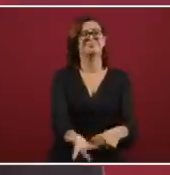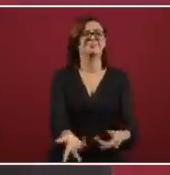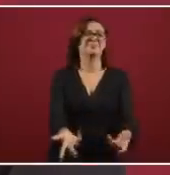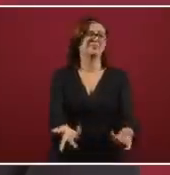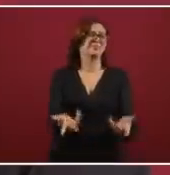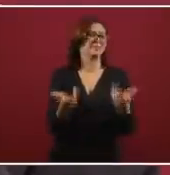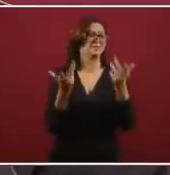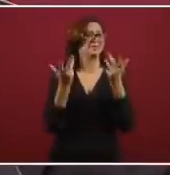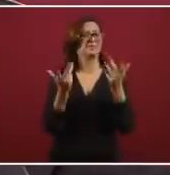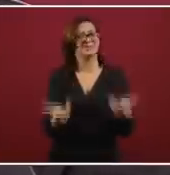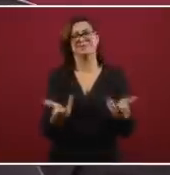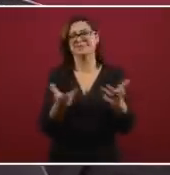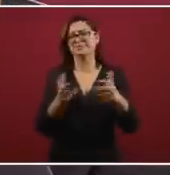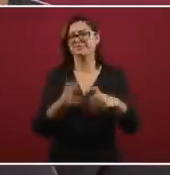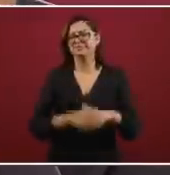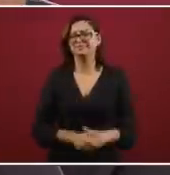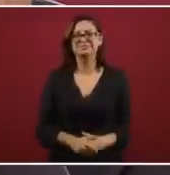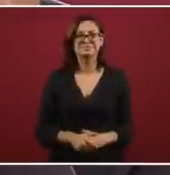que era